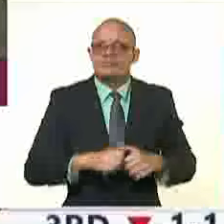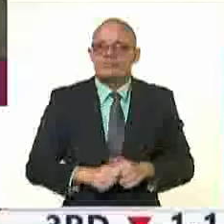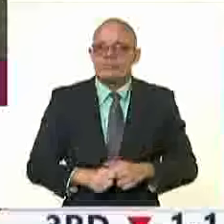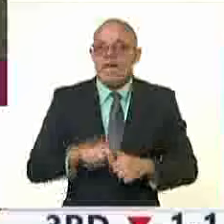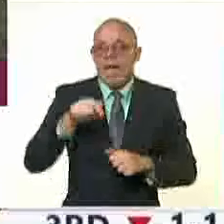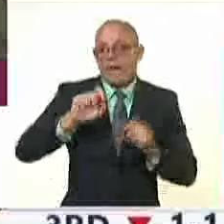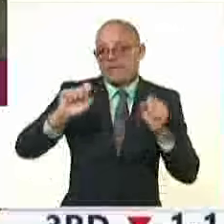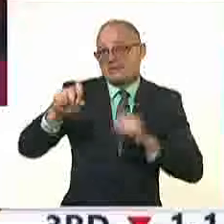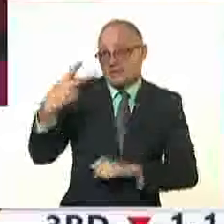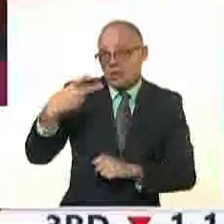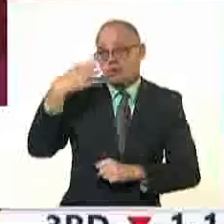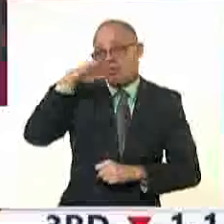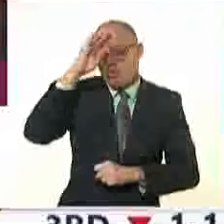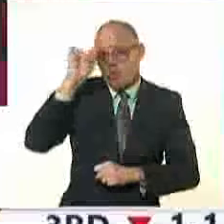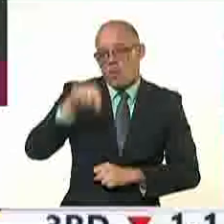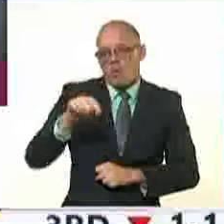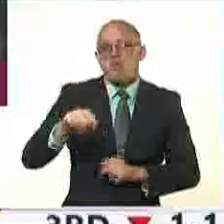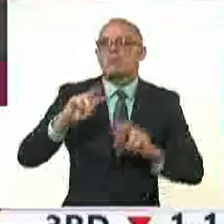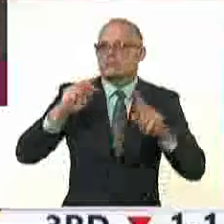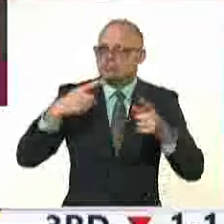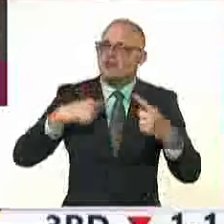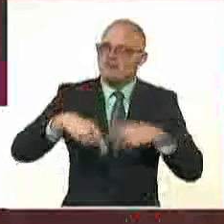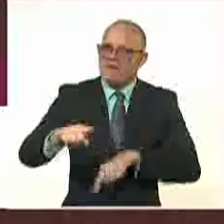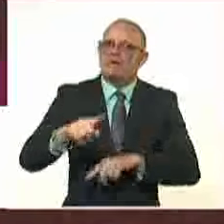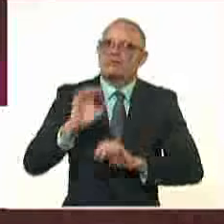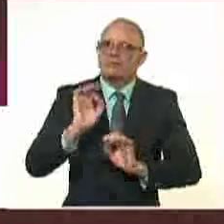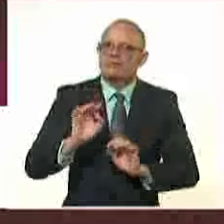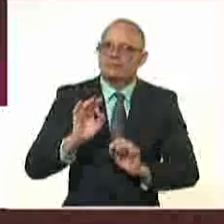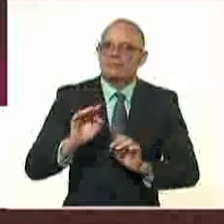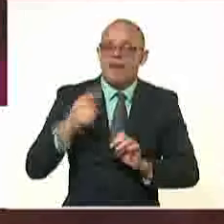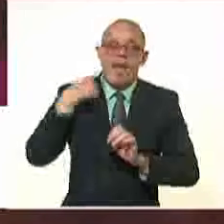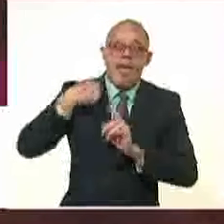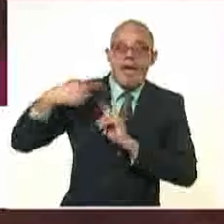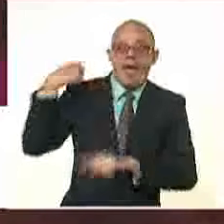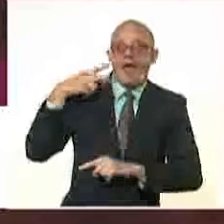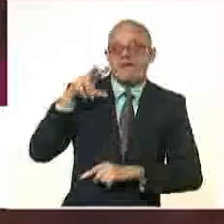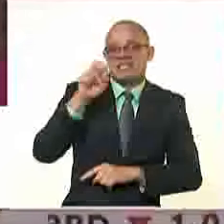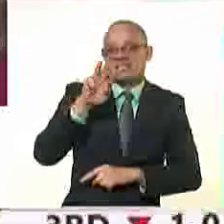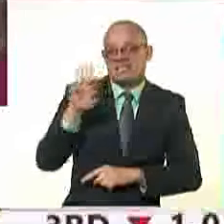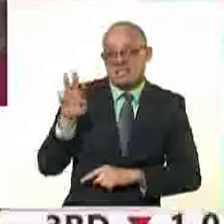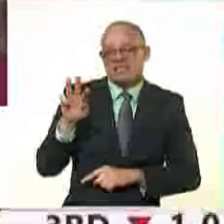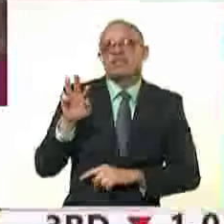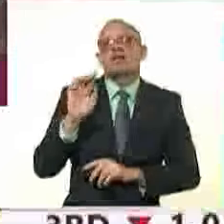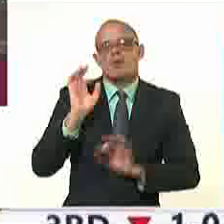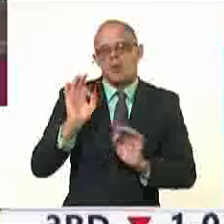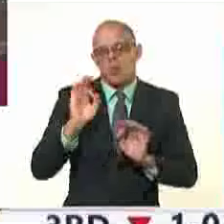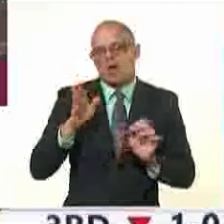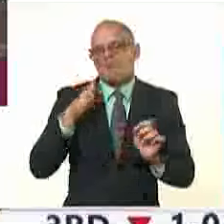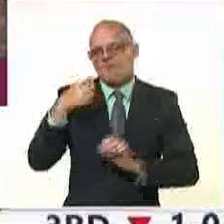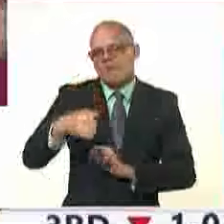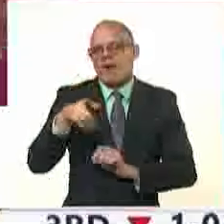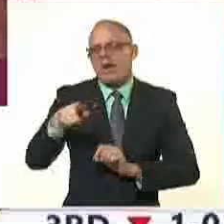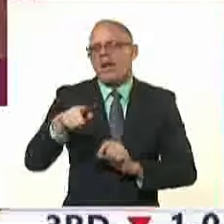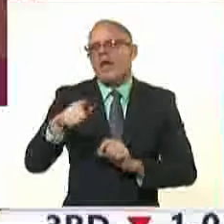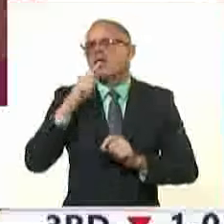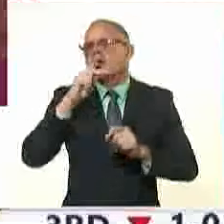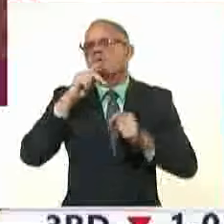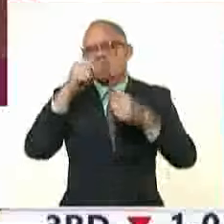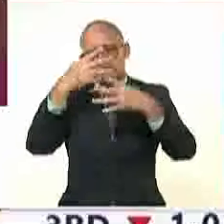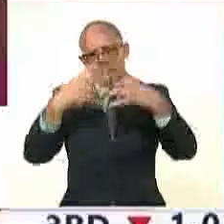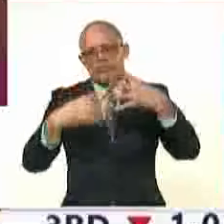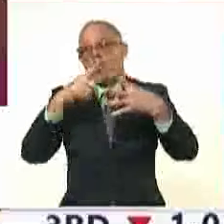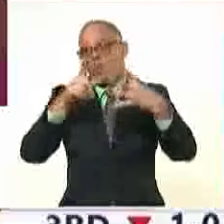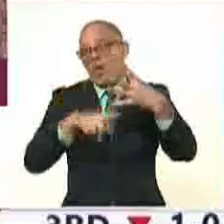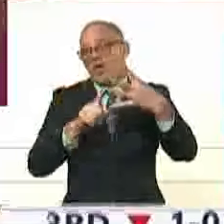segunda participación consecutiva de nuestro elenco tras la edición de 2023-2024, donde quedaron en el 4º puesto del apartado